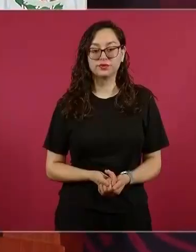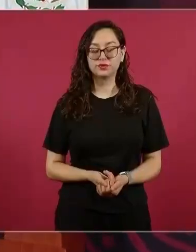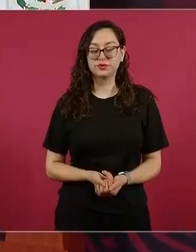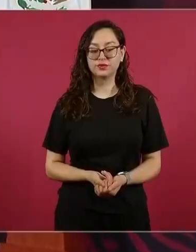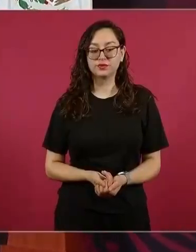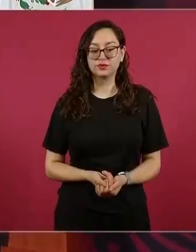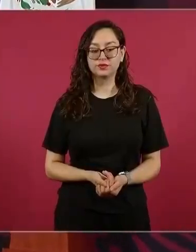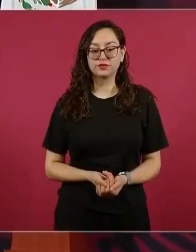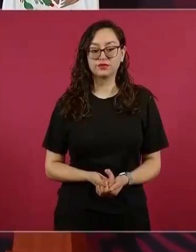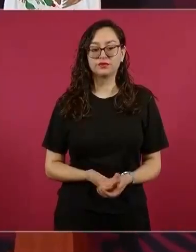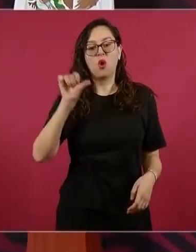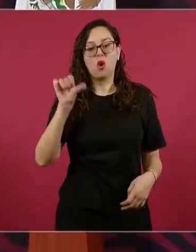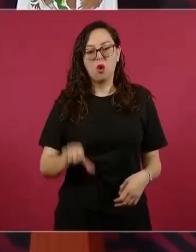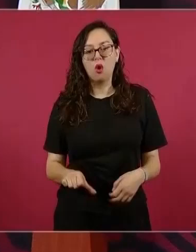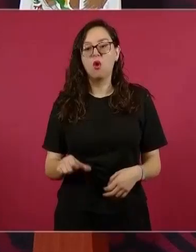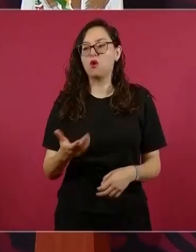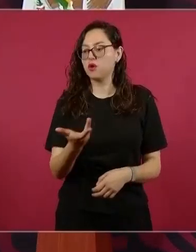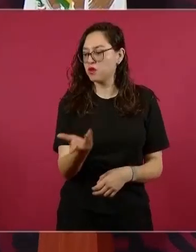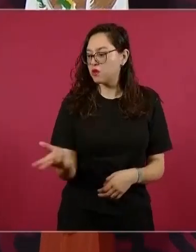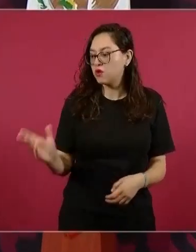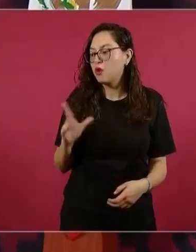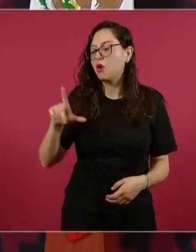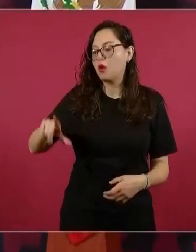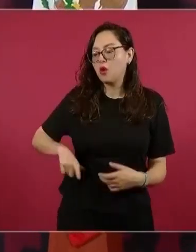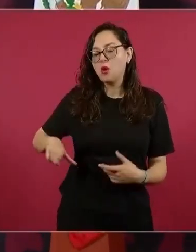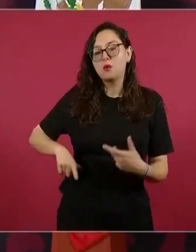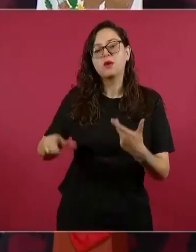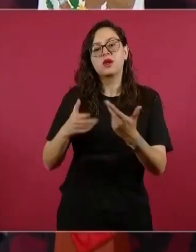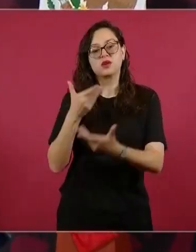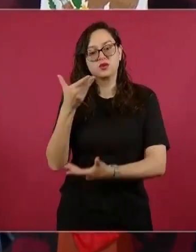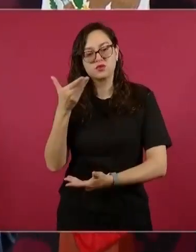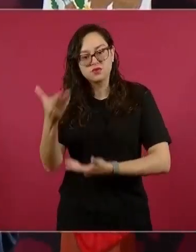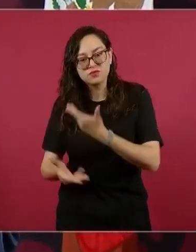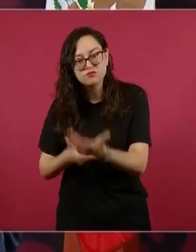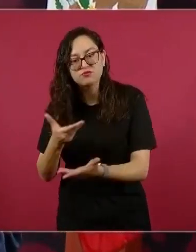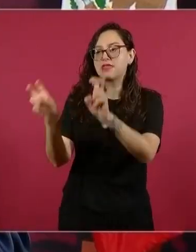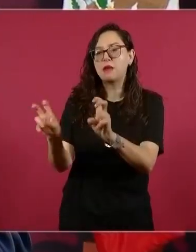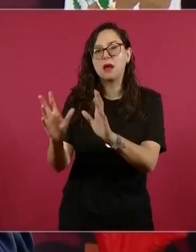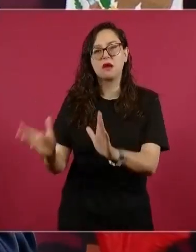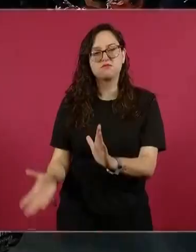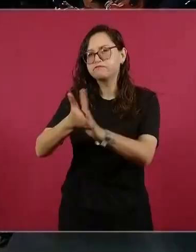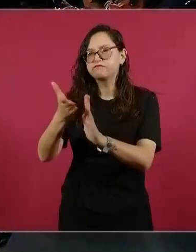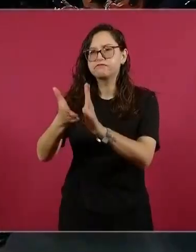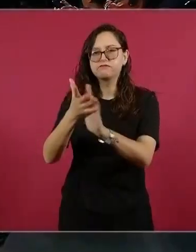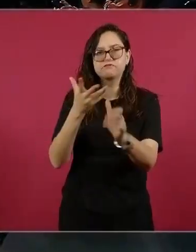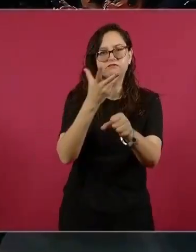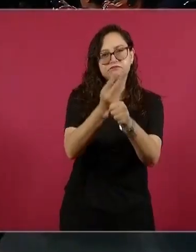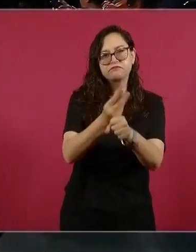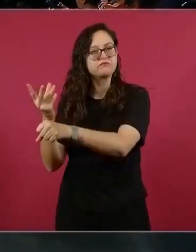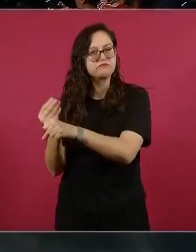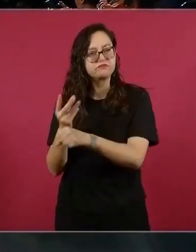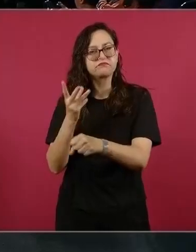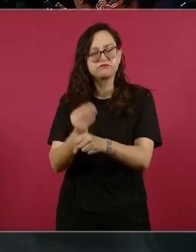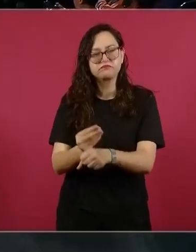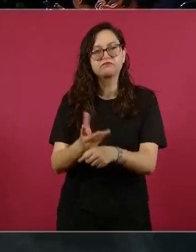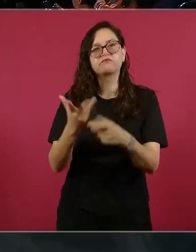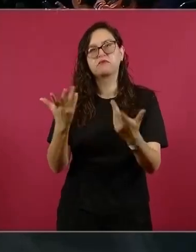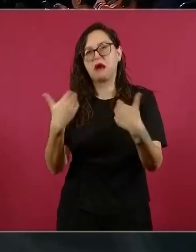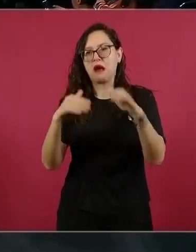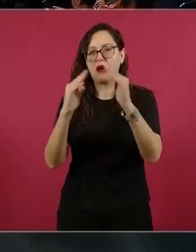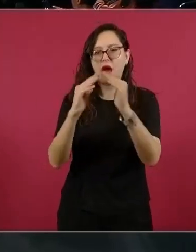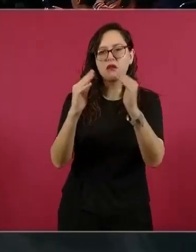el sexenio para llevar a cabo la reconstrucción de viviendas,